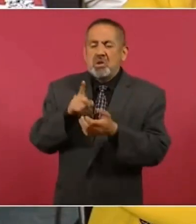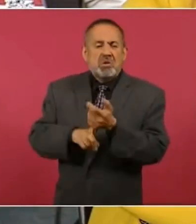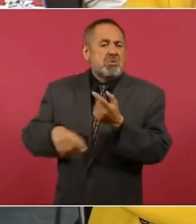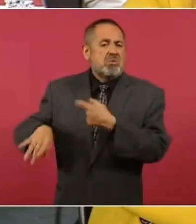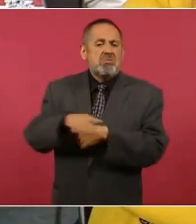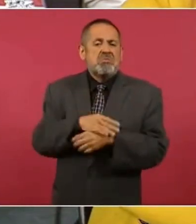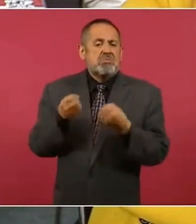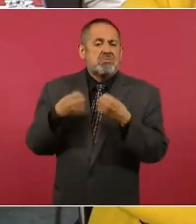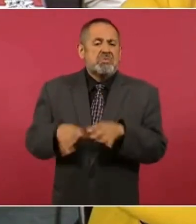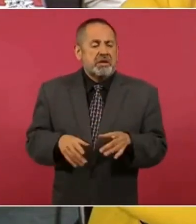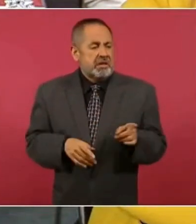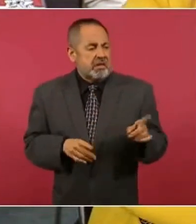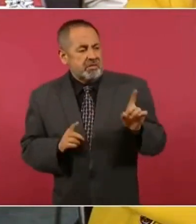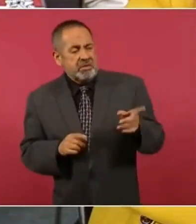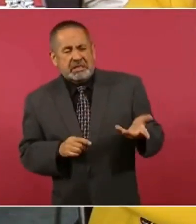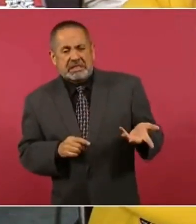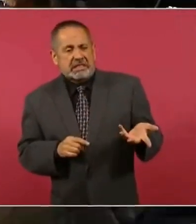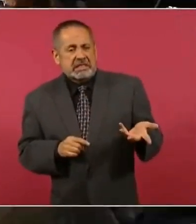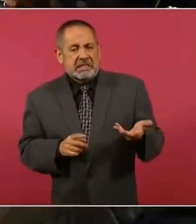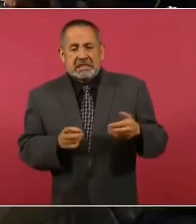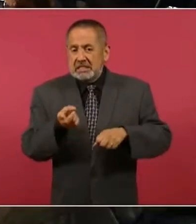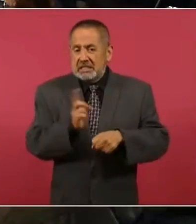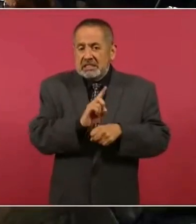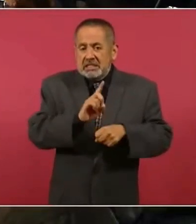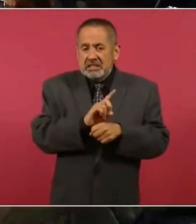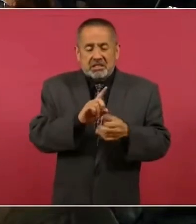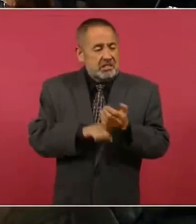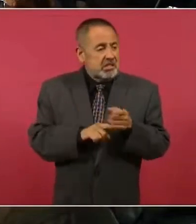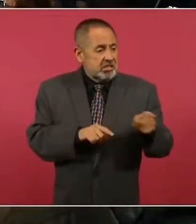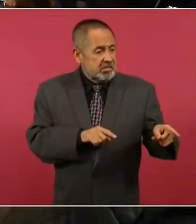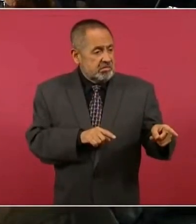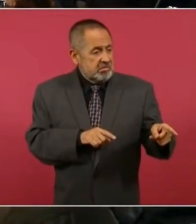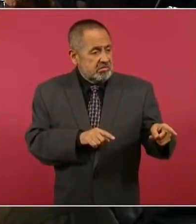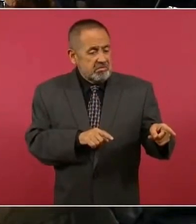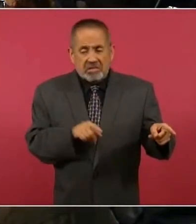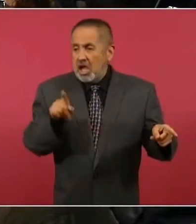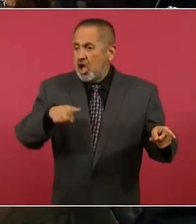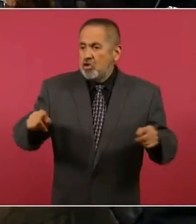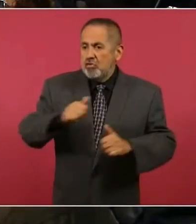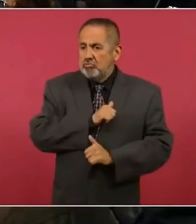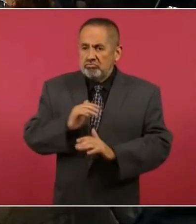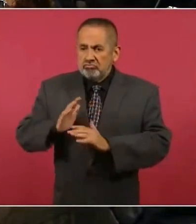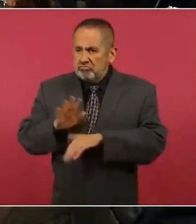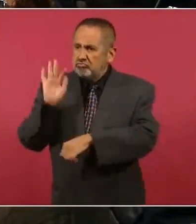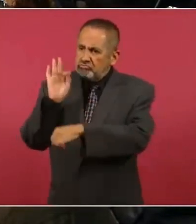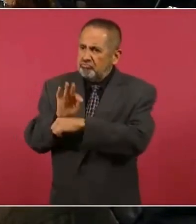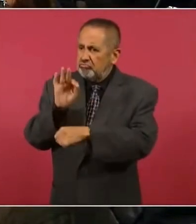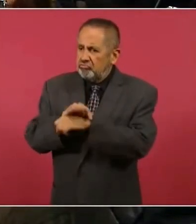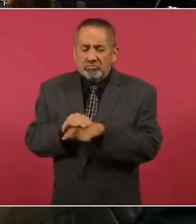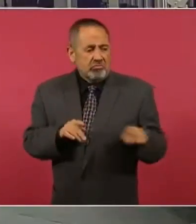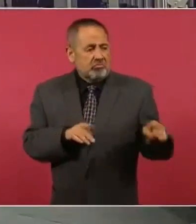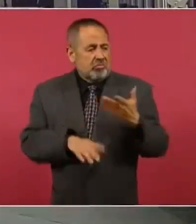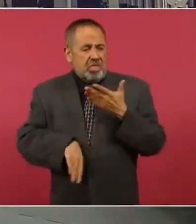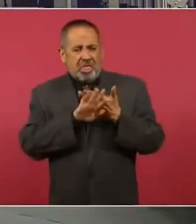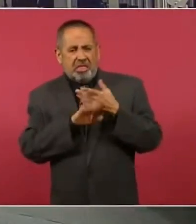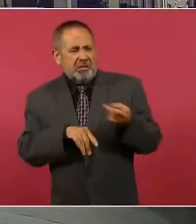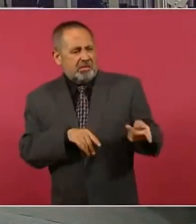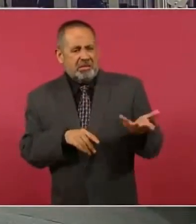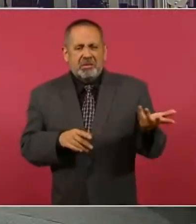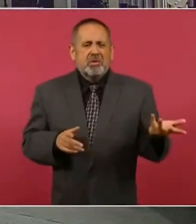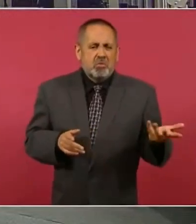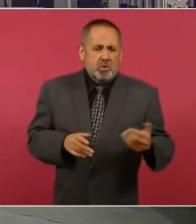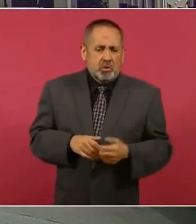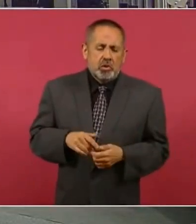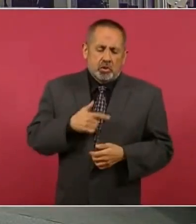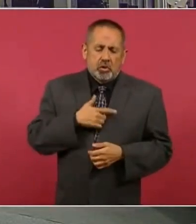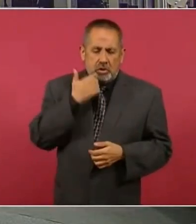sean puestos en duda, pese a que diariamente dan su vida para proteger al pueblo al que juraron lealtad, presidente. En esta ocasión